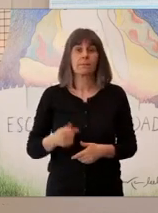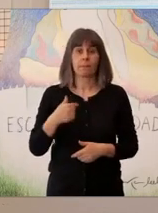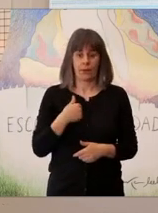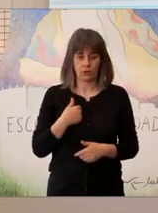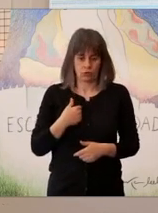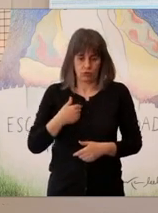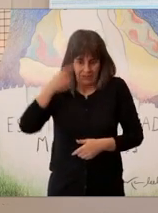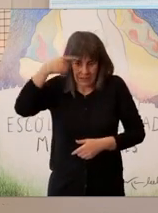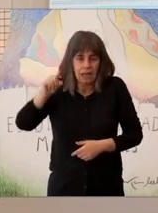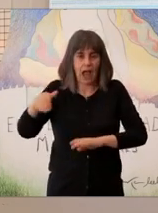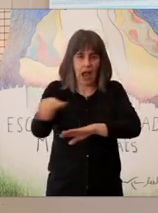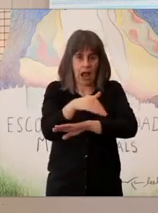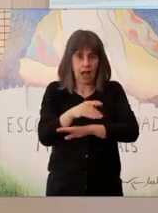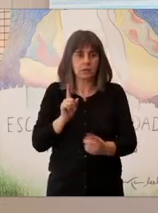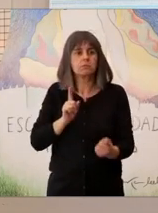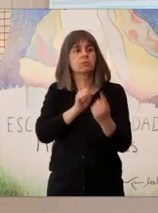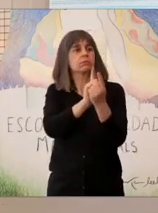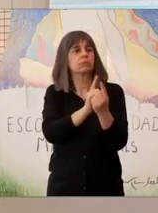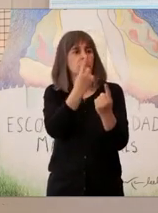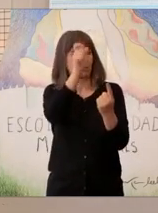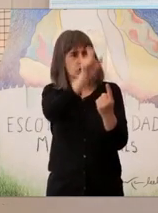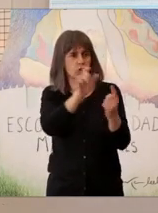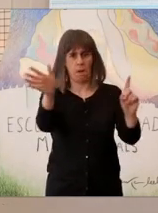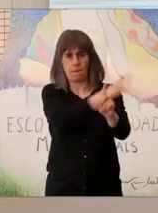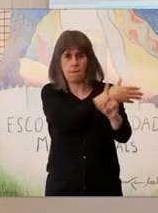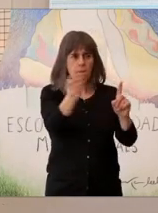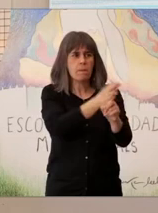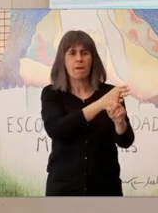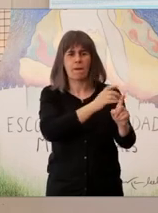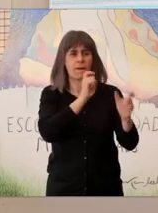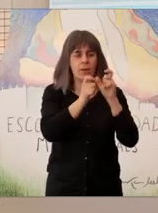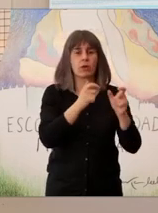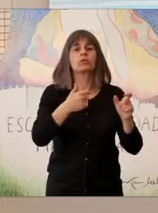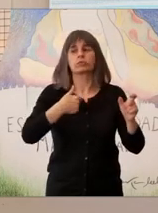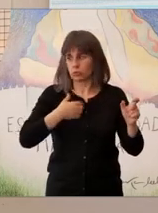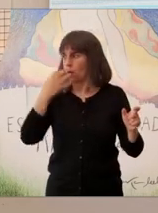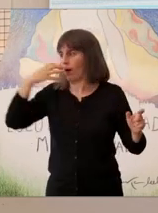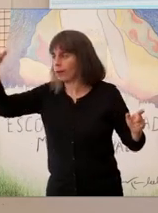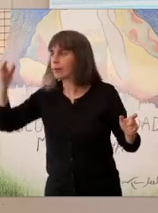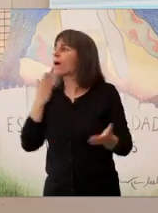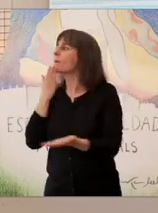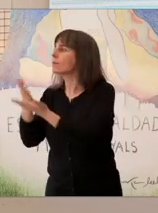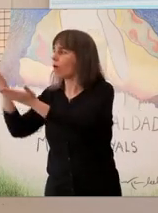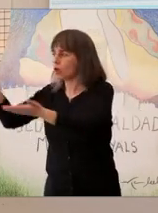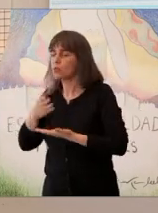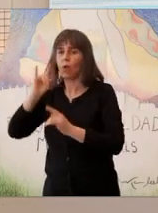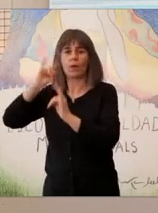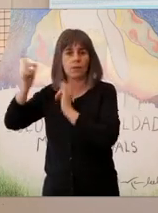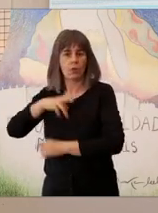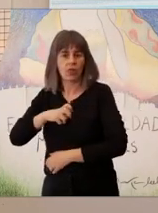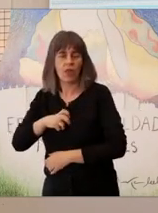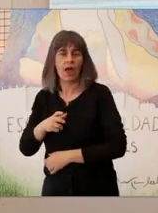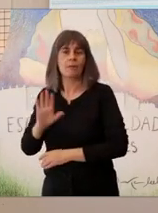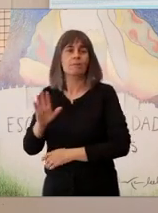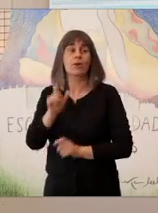a alguien y la mayoría de la gente lo hará golpeando a otro y gritará, pedir auxilio, llamar a la policía. Pero cuando es la gente del entorno